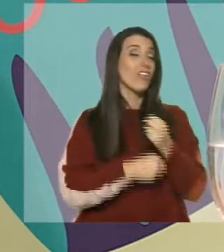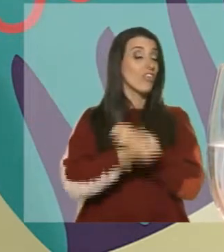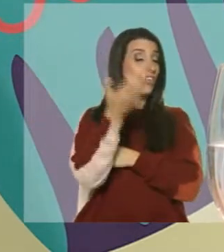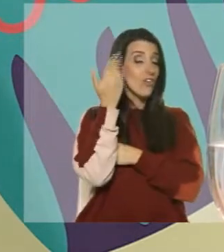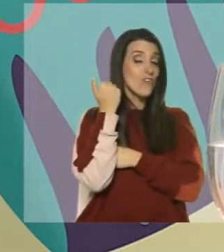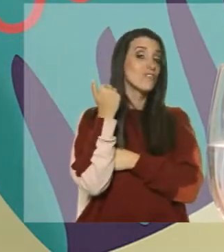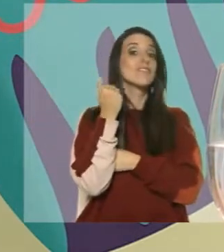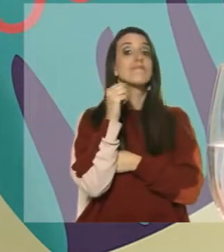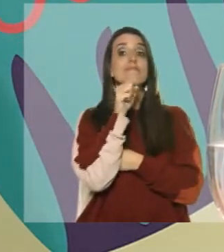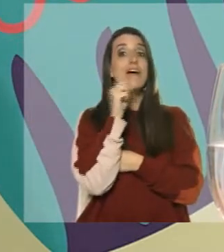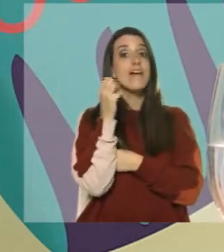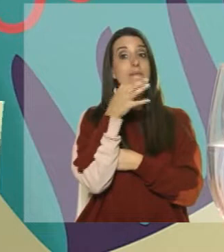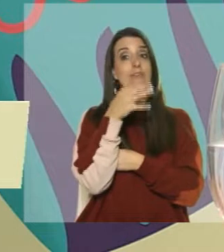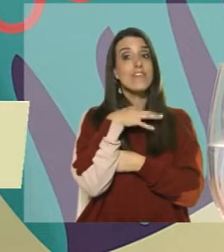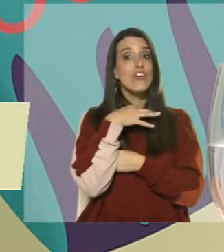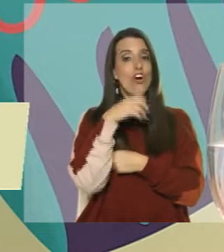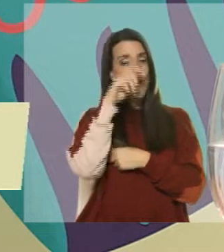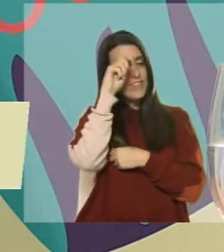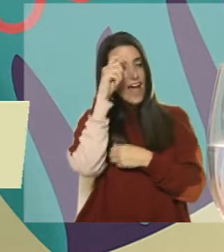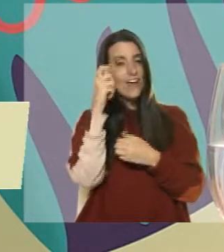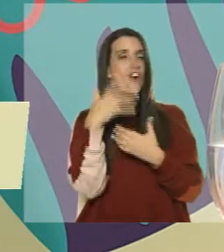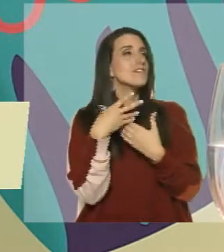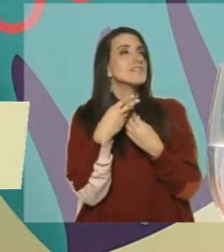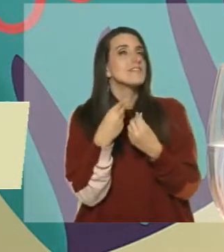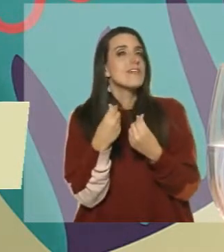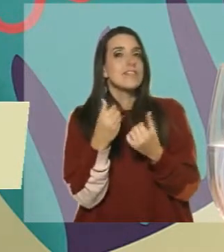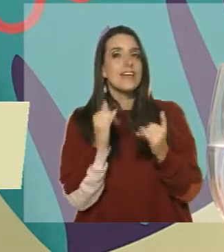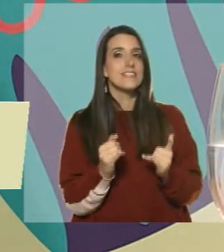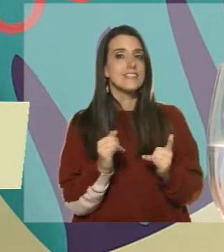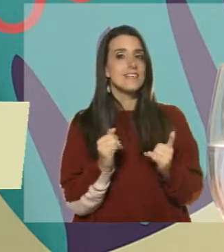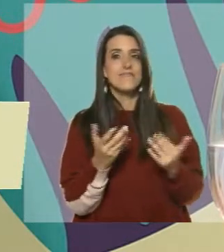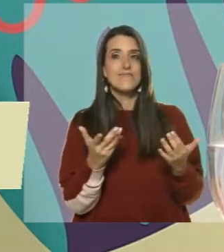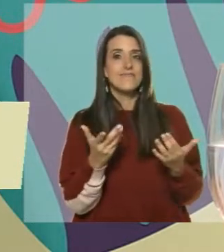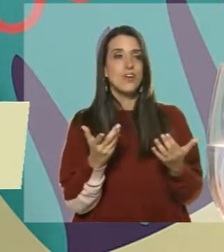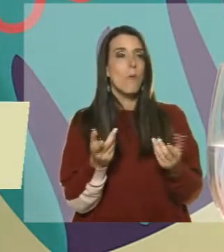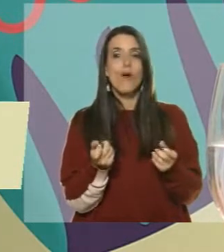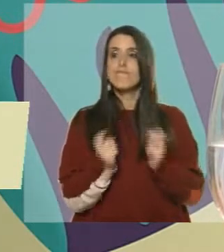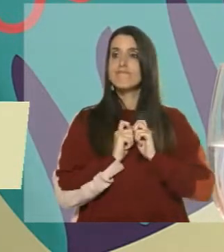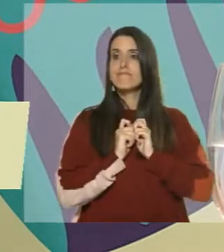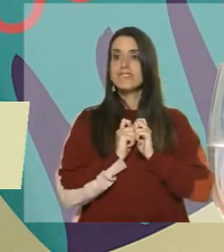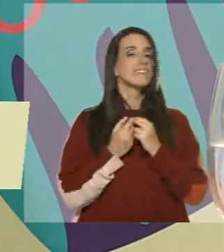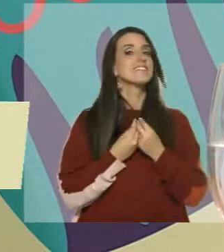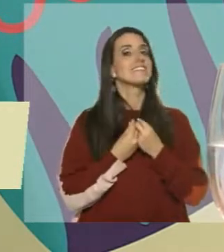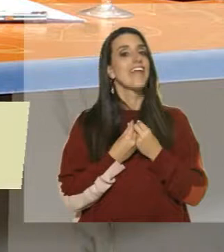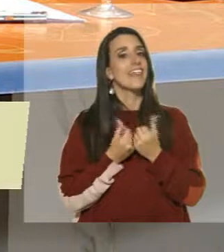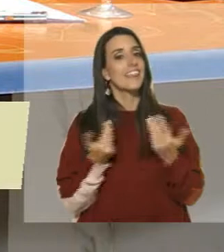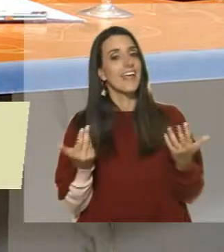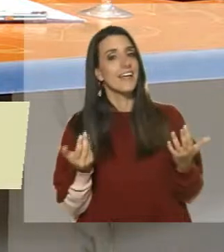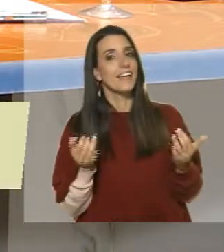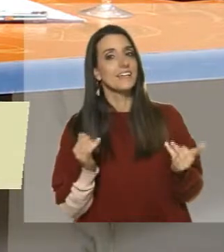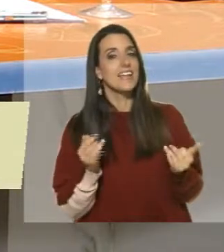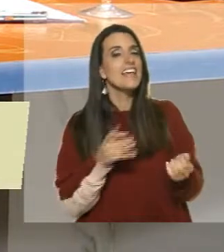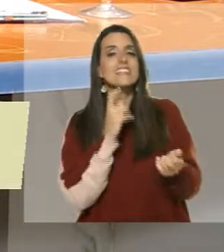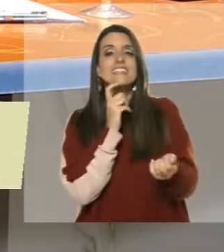me dijo, el tango te va a llegar y el tango no llega. Cierto. No es que lo busquemos el tango viene solo. Te llega. Sí, sin duda. Está en la